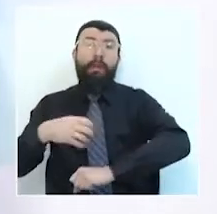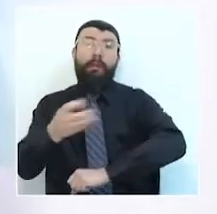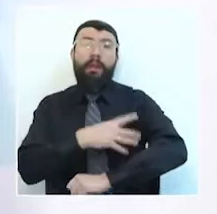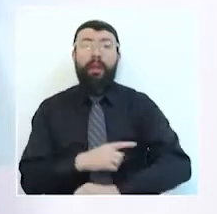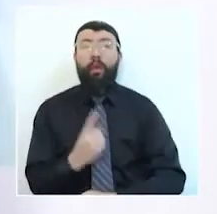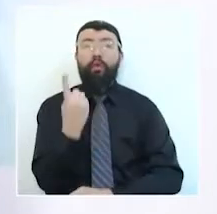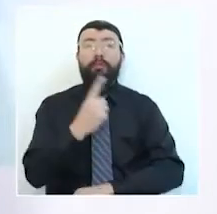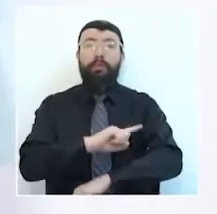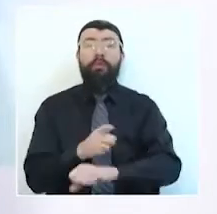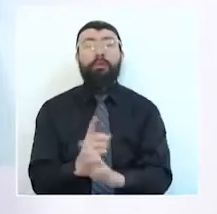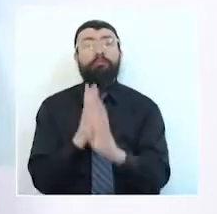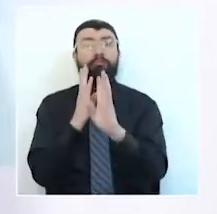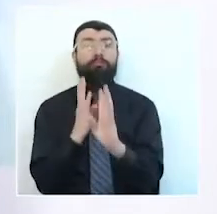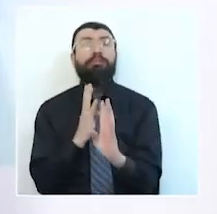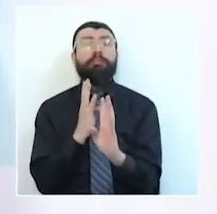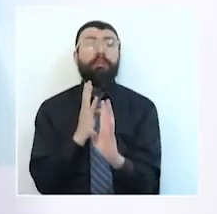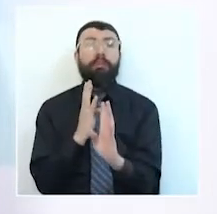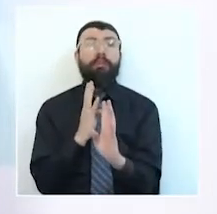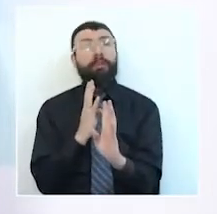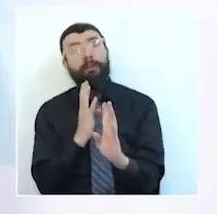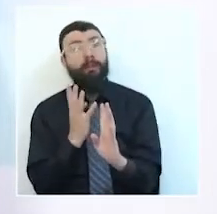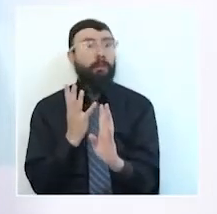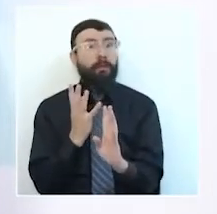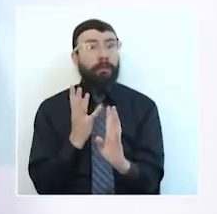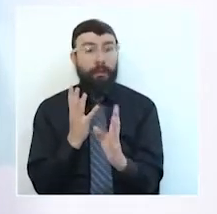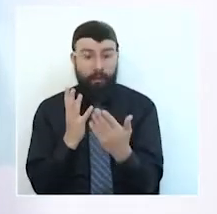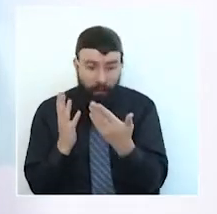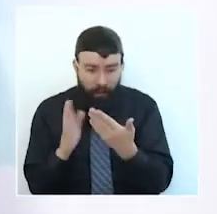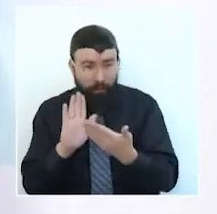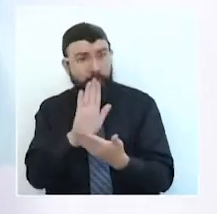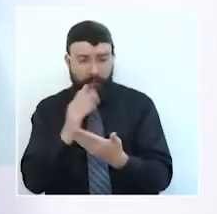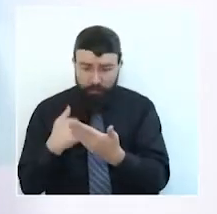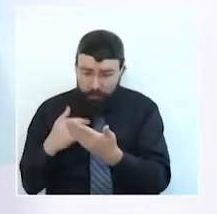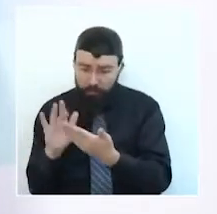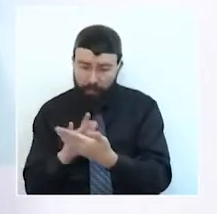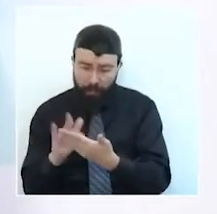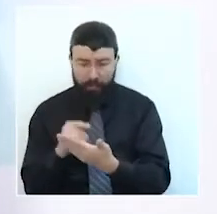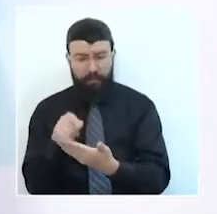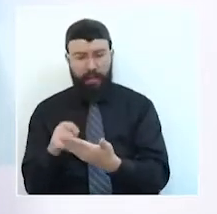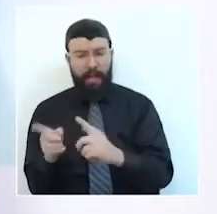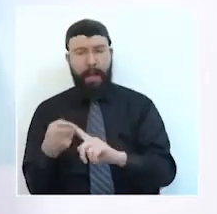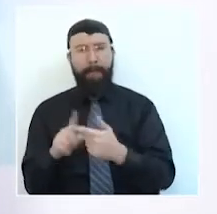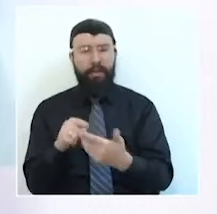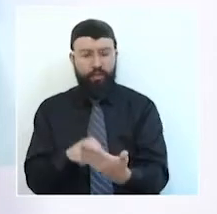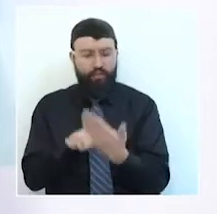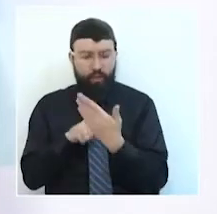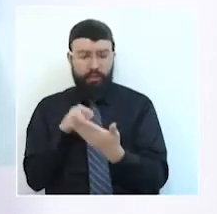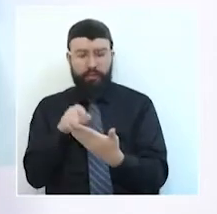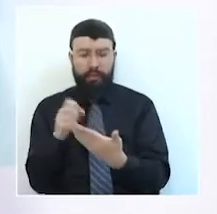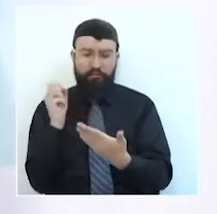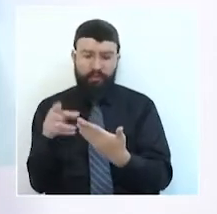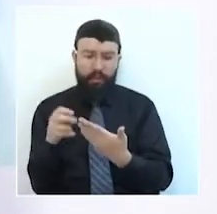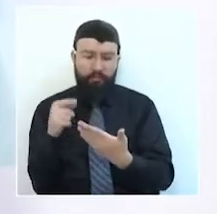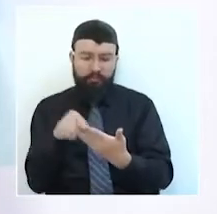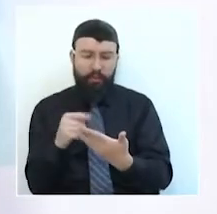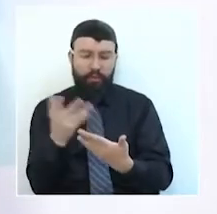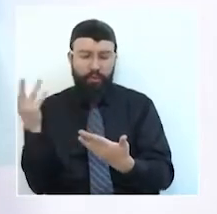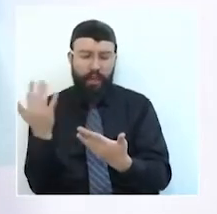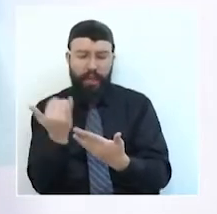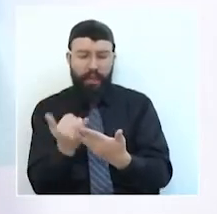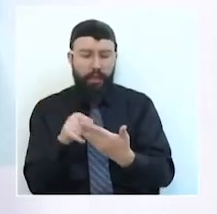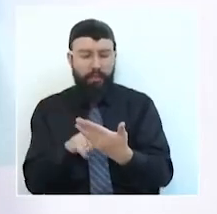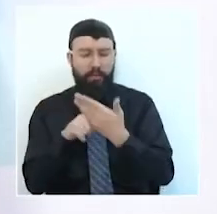cuál cuál ha sido que ha publicado nuestro amigo o nuestros colegas en facebook o